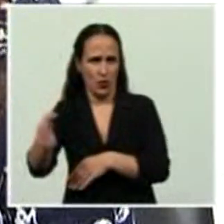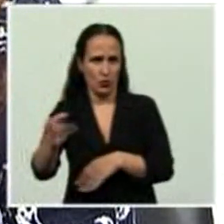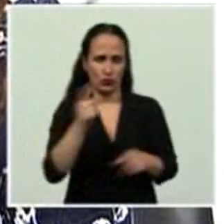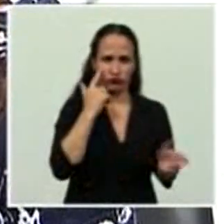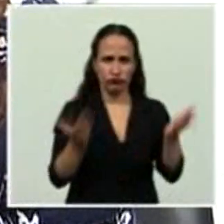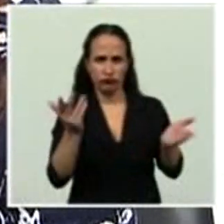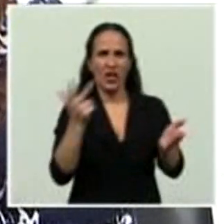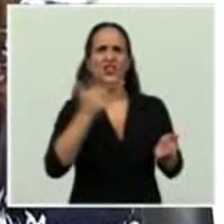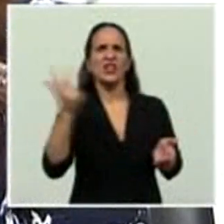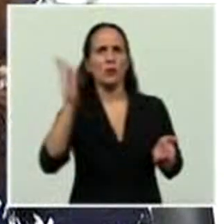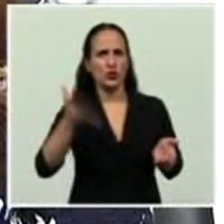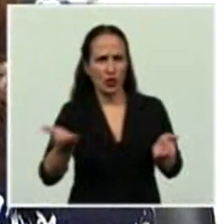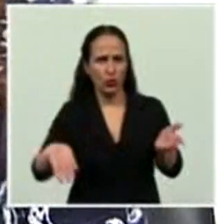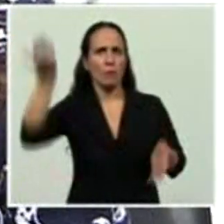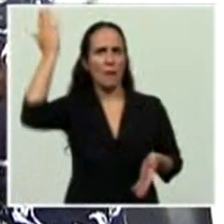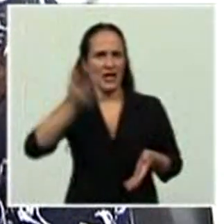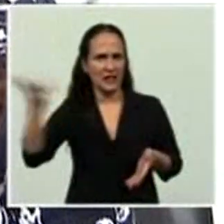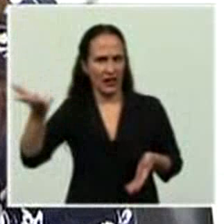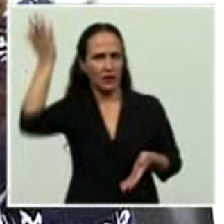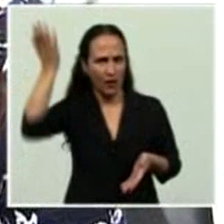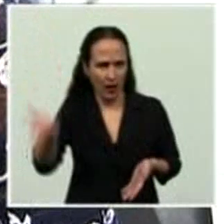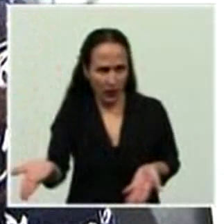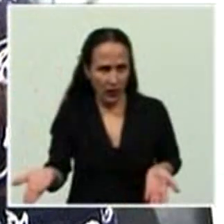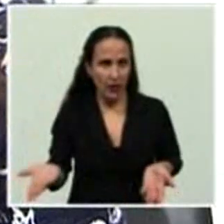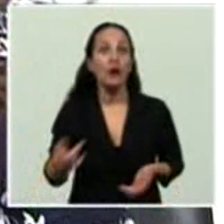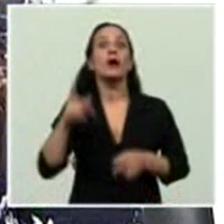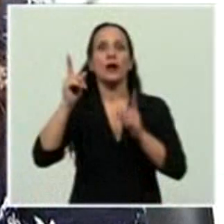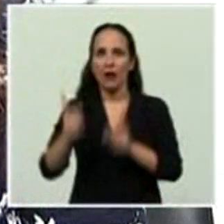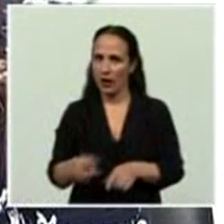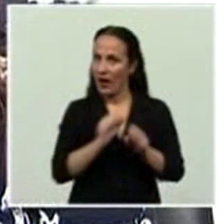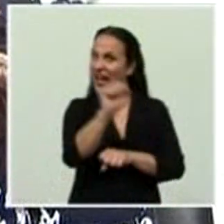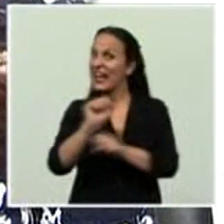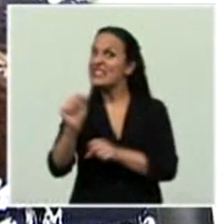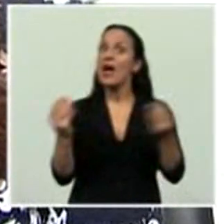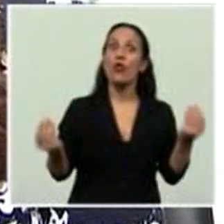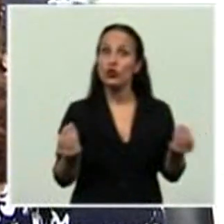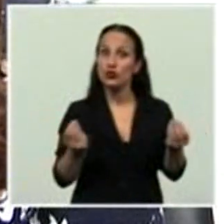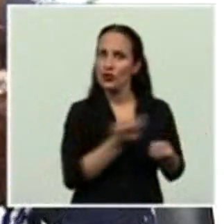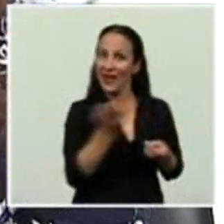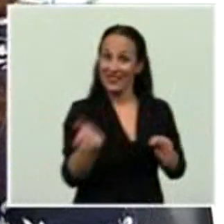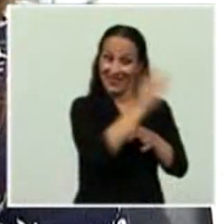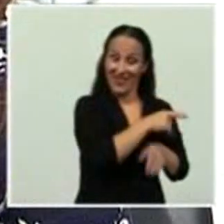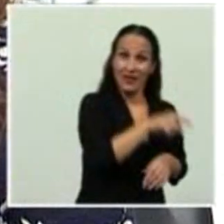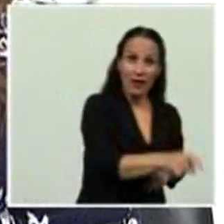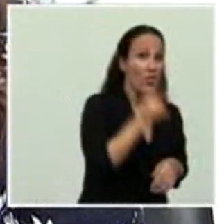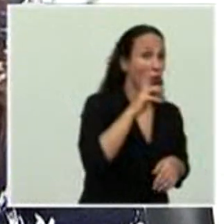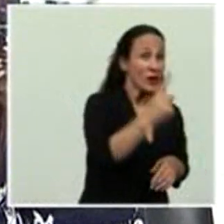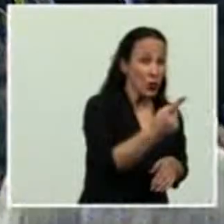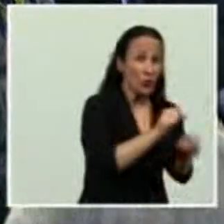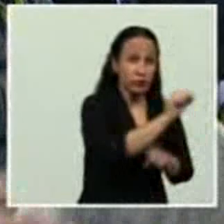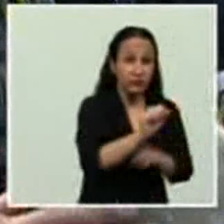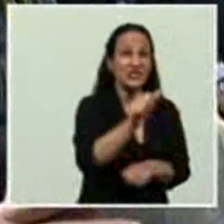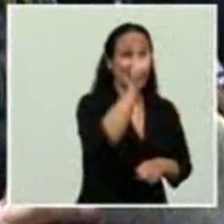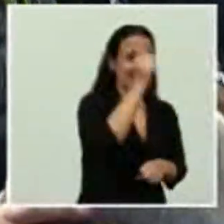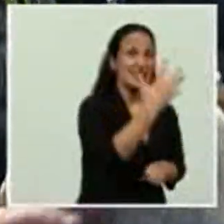un 33 por más de estudiantes y egresados egresan en el año 2001